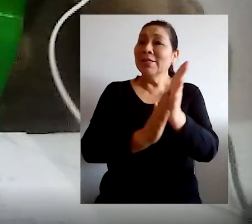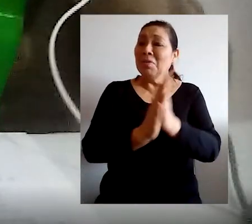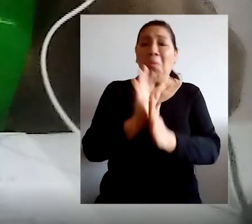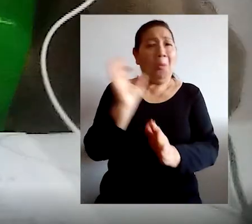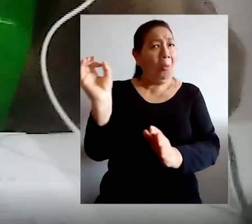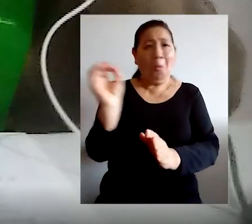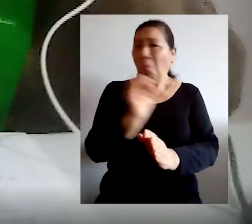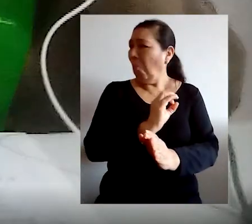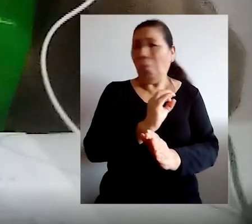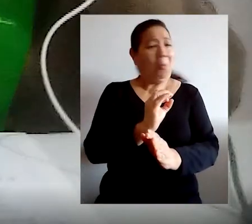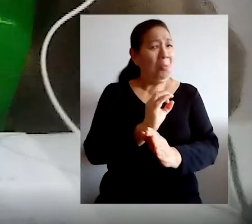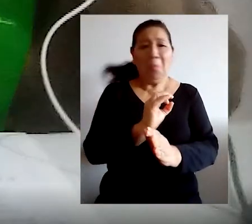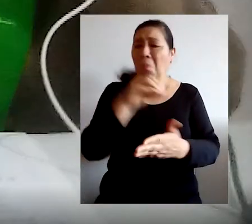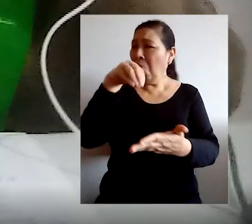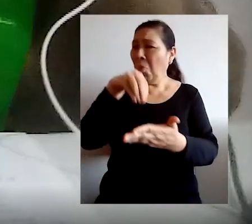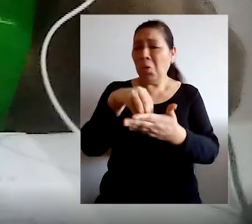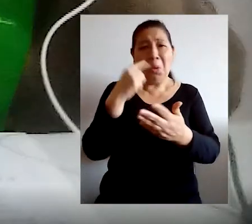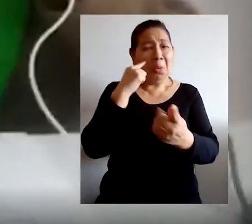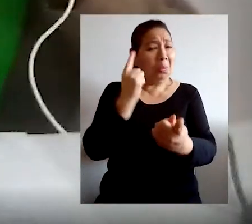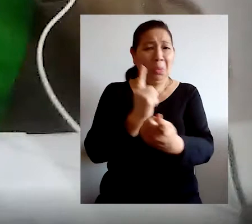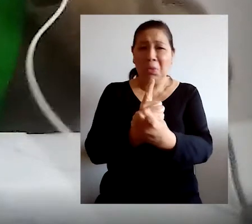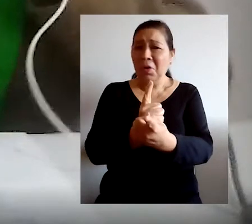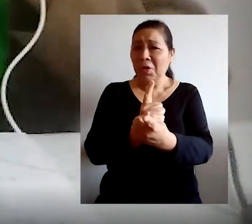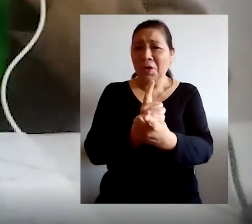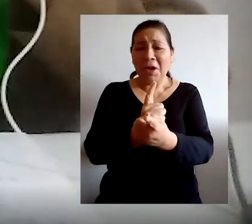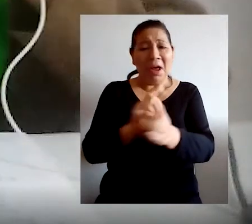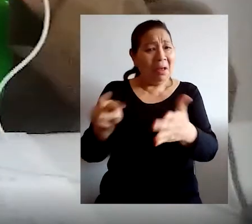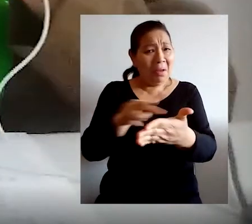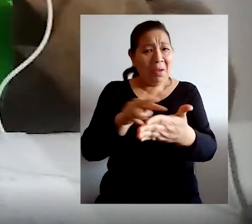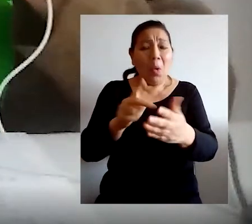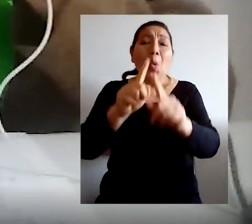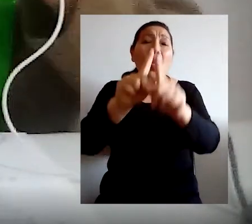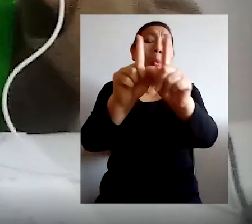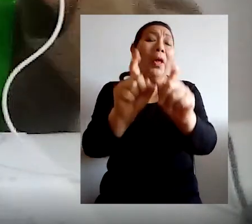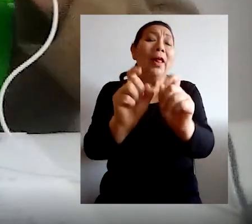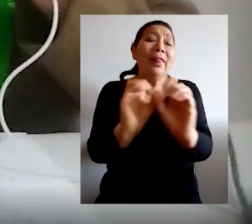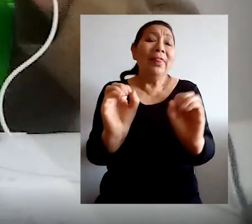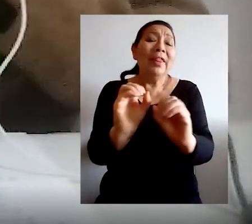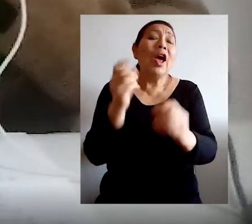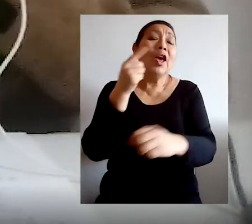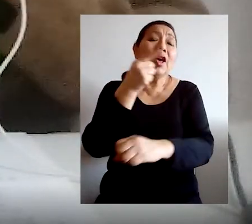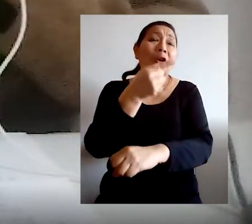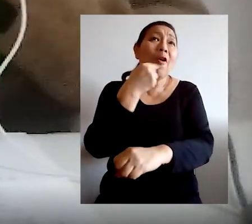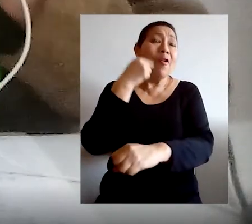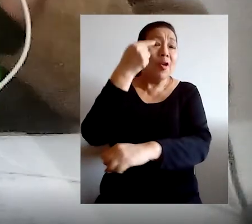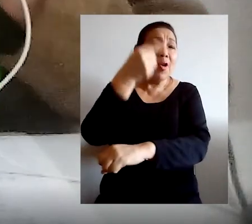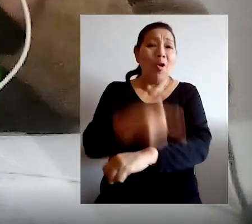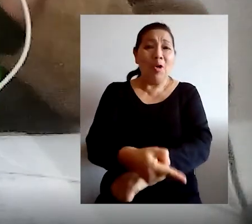en ningún momento puso en conocimiento o realizó algún cuestionamiento en contra